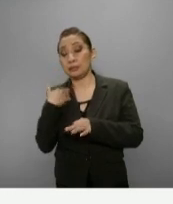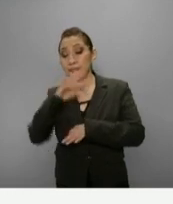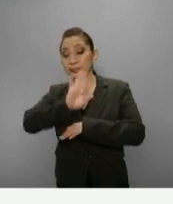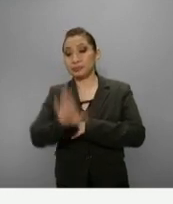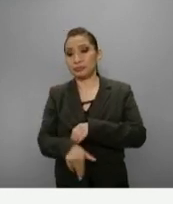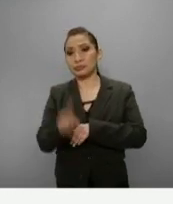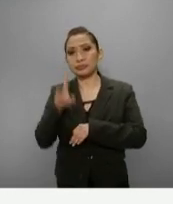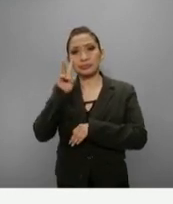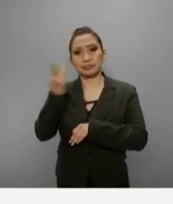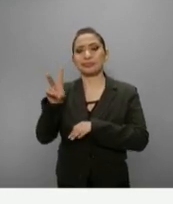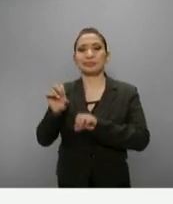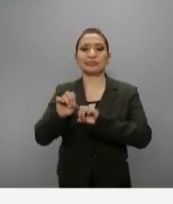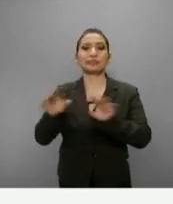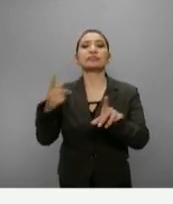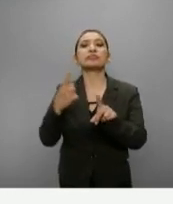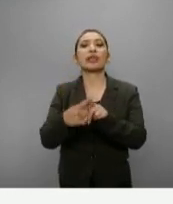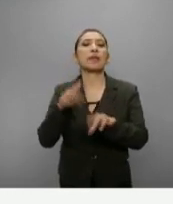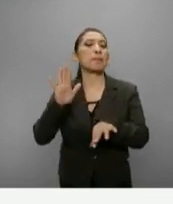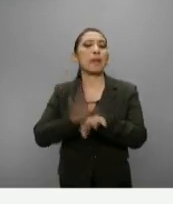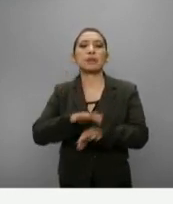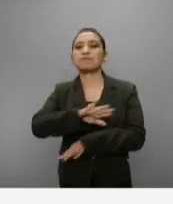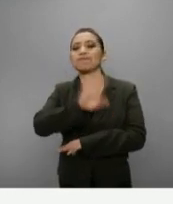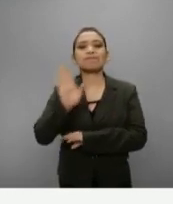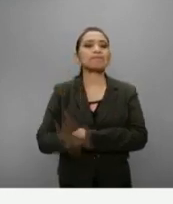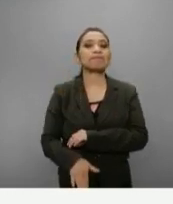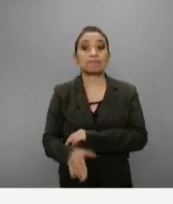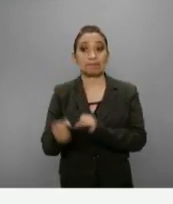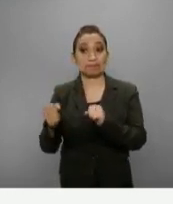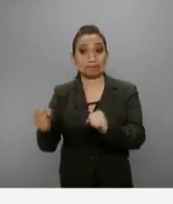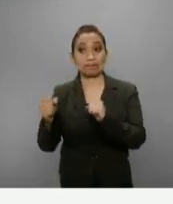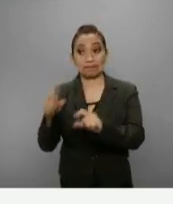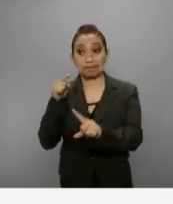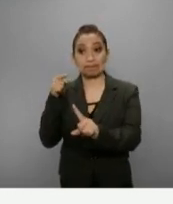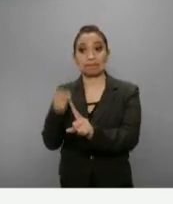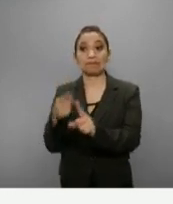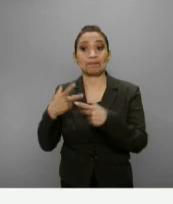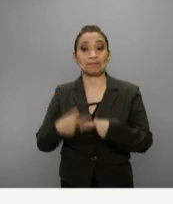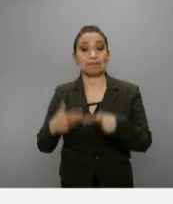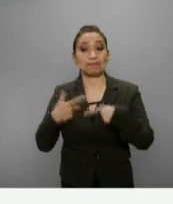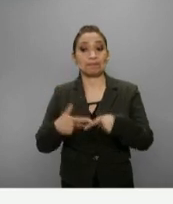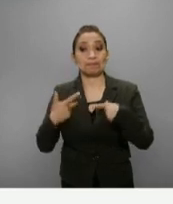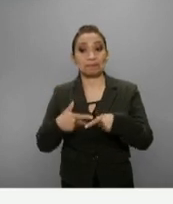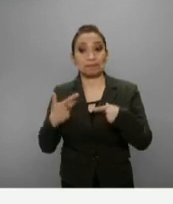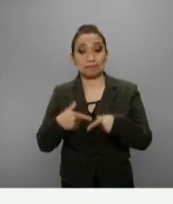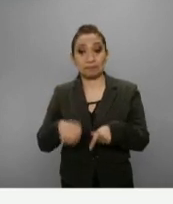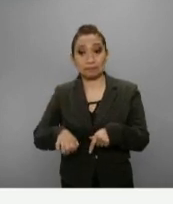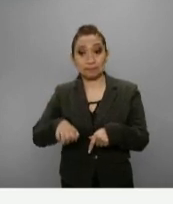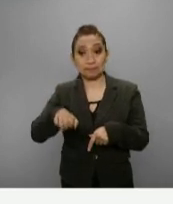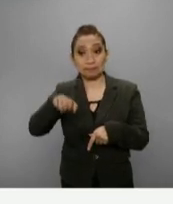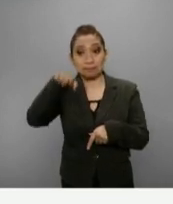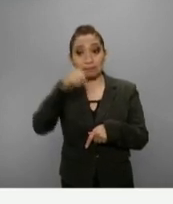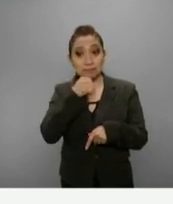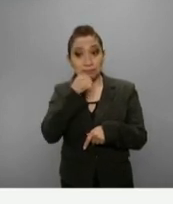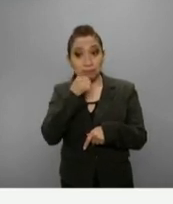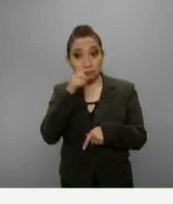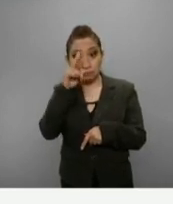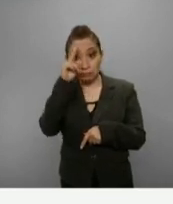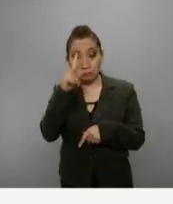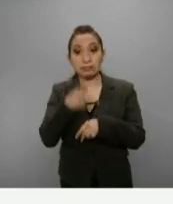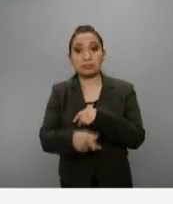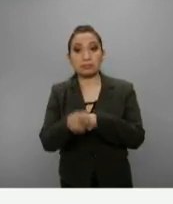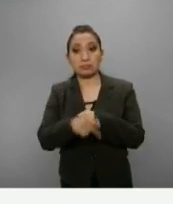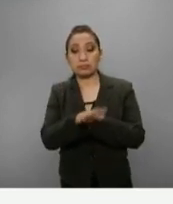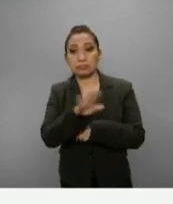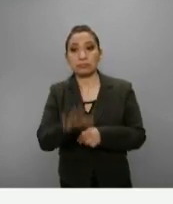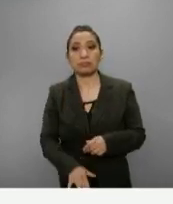difunciones sí vemos claramente una tendencia bastante marcada a en la medida que se incrementa la edad, el